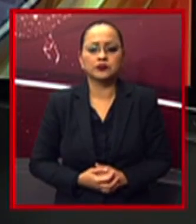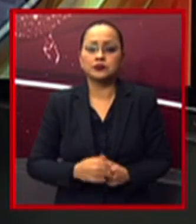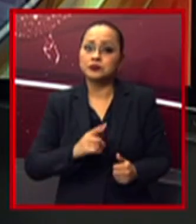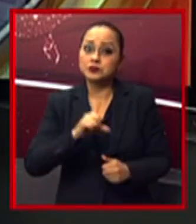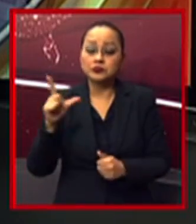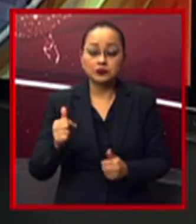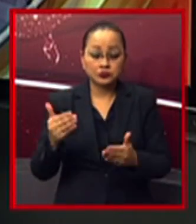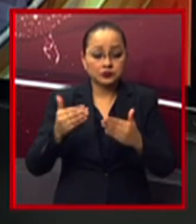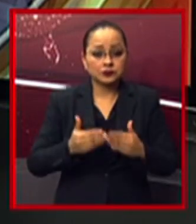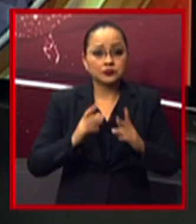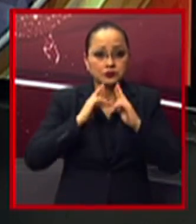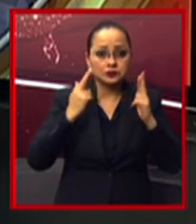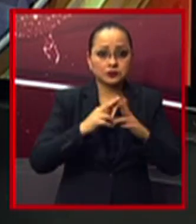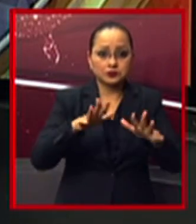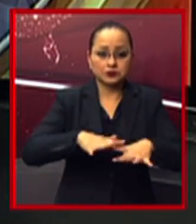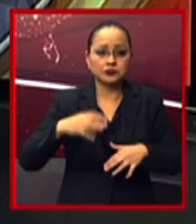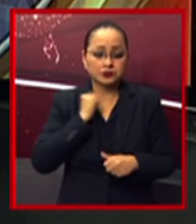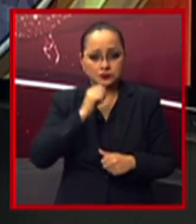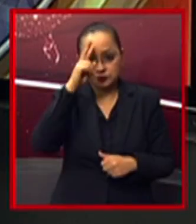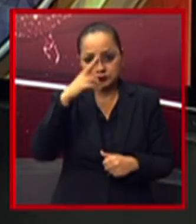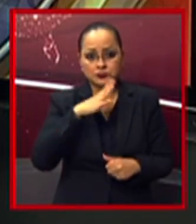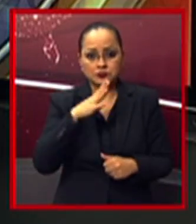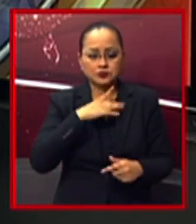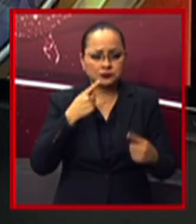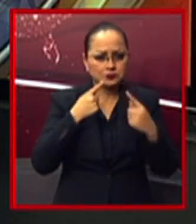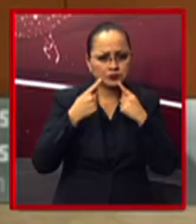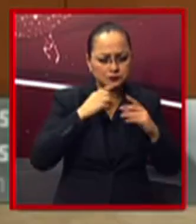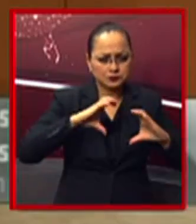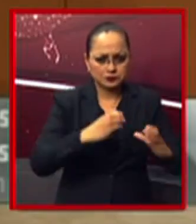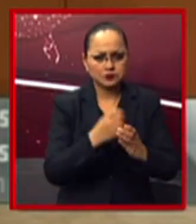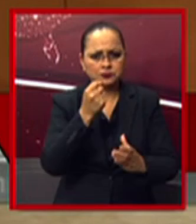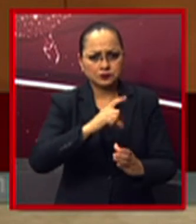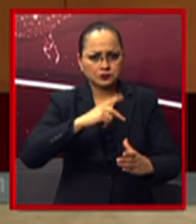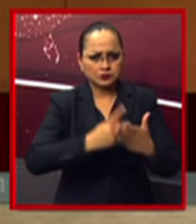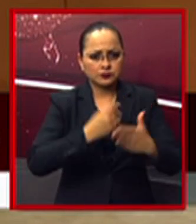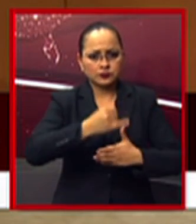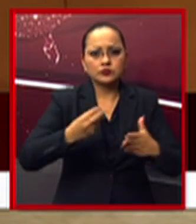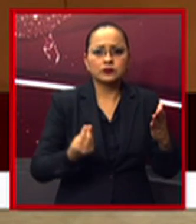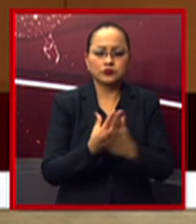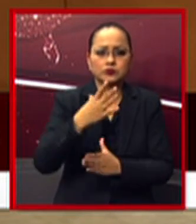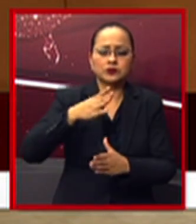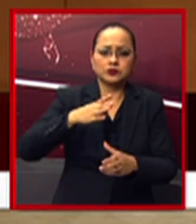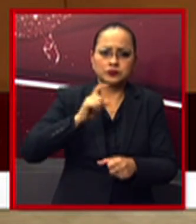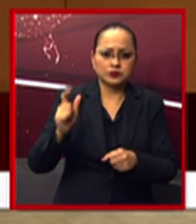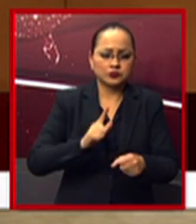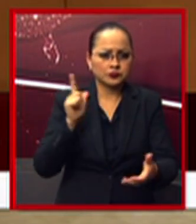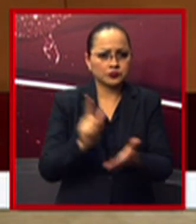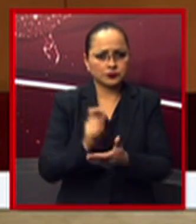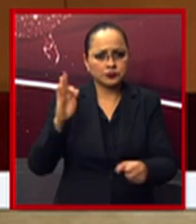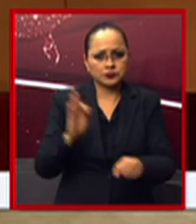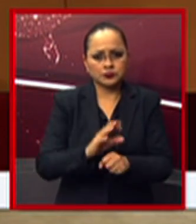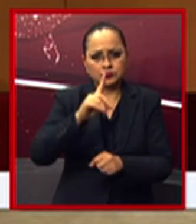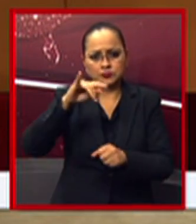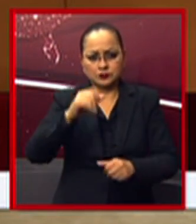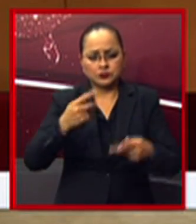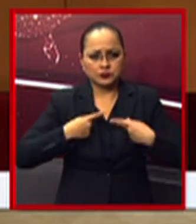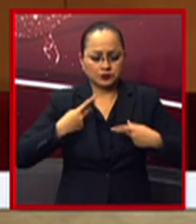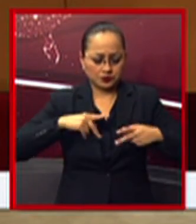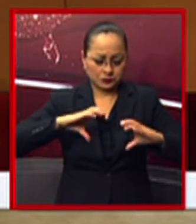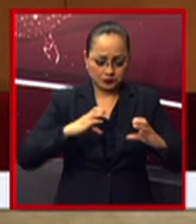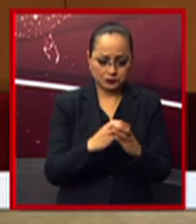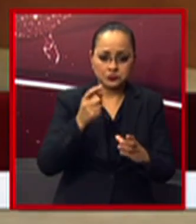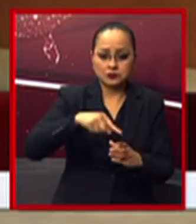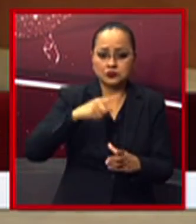momento de la sesión, el Pleno del Senado de la República analizó el dictamen con proyecto de decreto que expide la Ley General de Protección de Datos Personales en posesión de